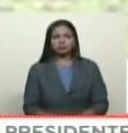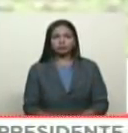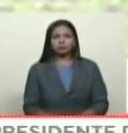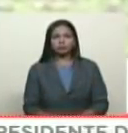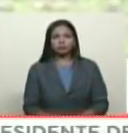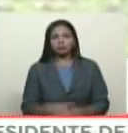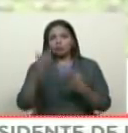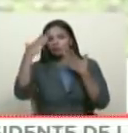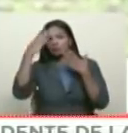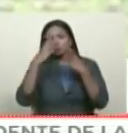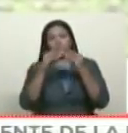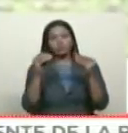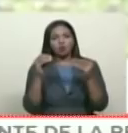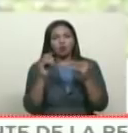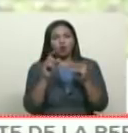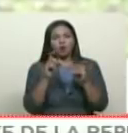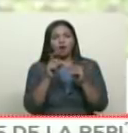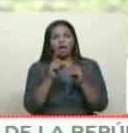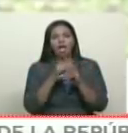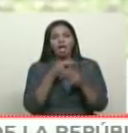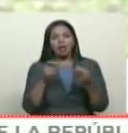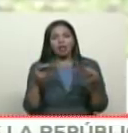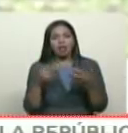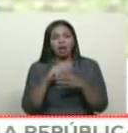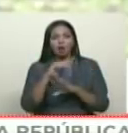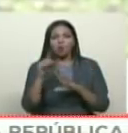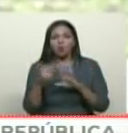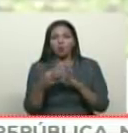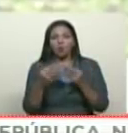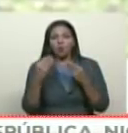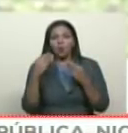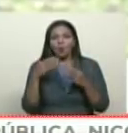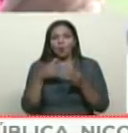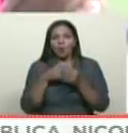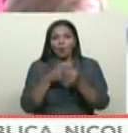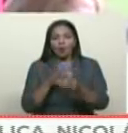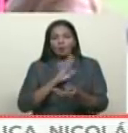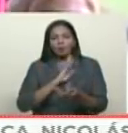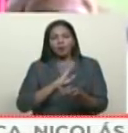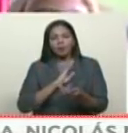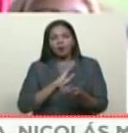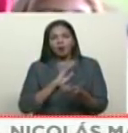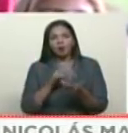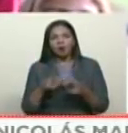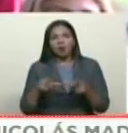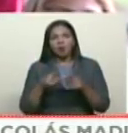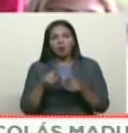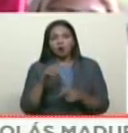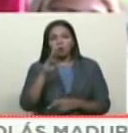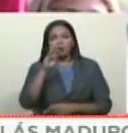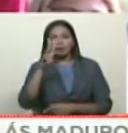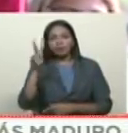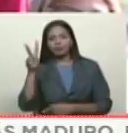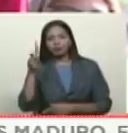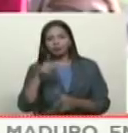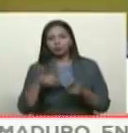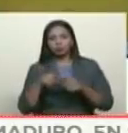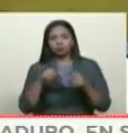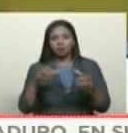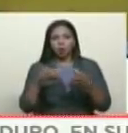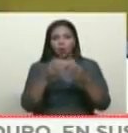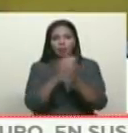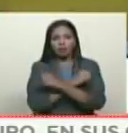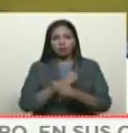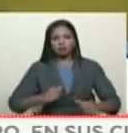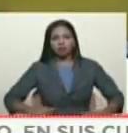Saludarlos a todos, al general José Bentancur Moya, comandante del comando de zona número 42 de la Guardia